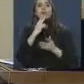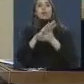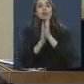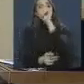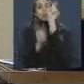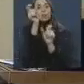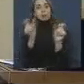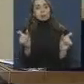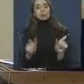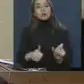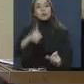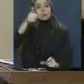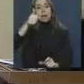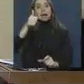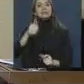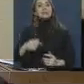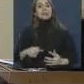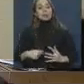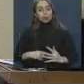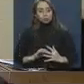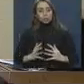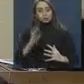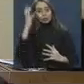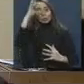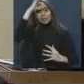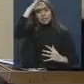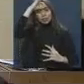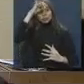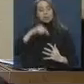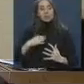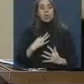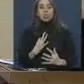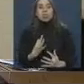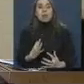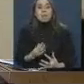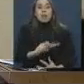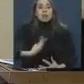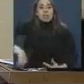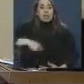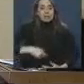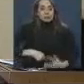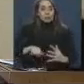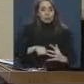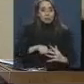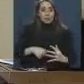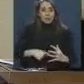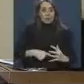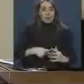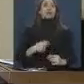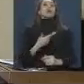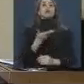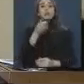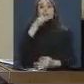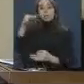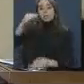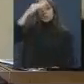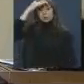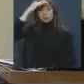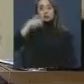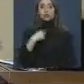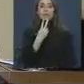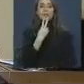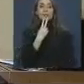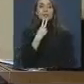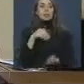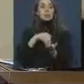personas, especialmente de aquellas más inocentes, que dependen de nosotros. Comparto con ustedes la experiencia que he vivido